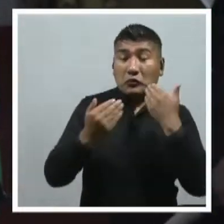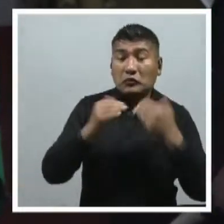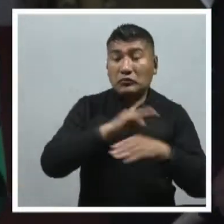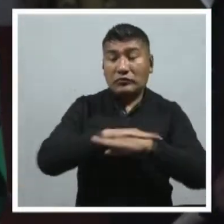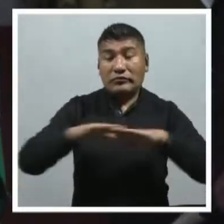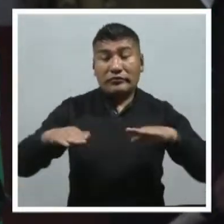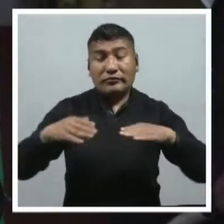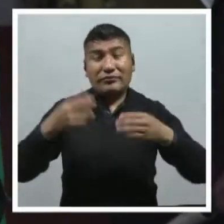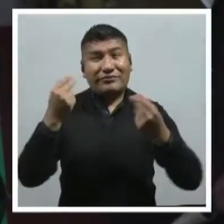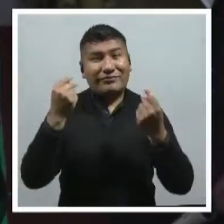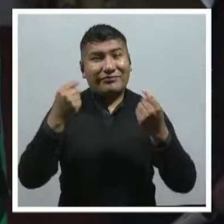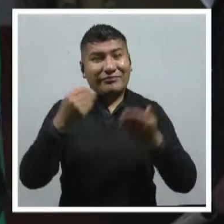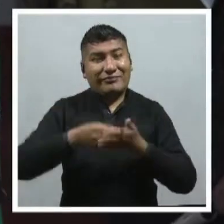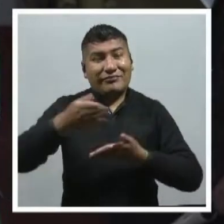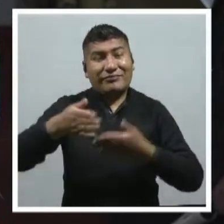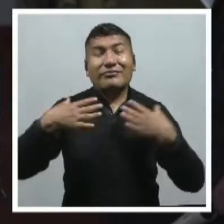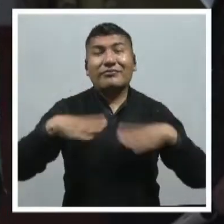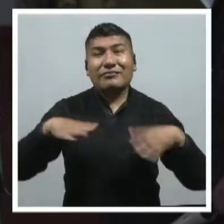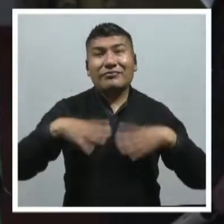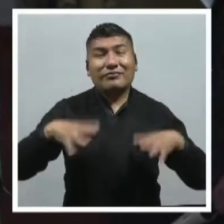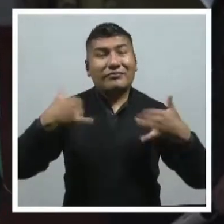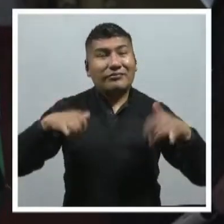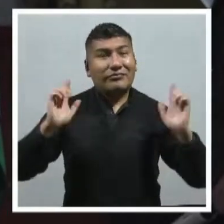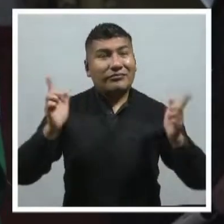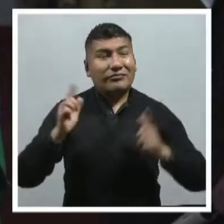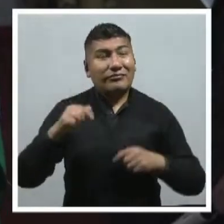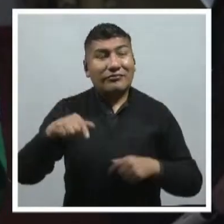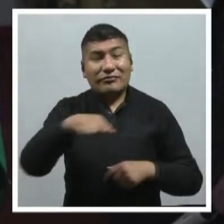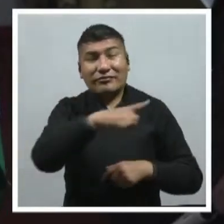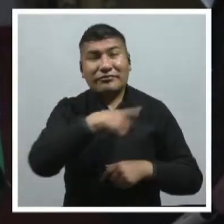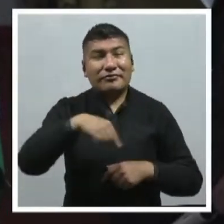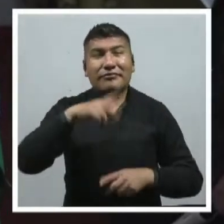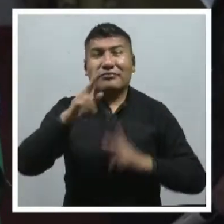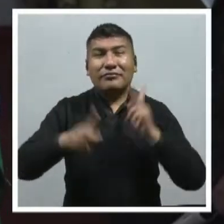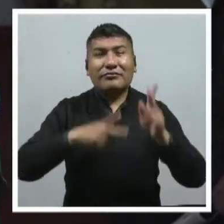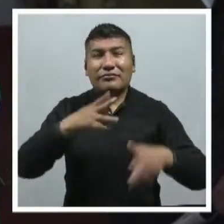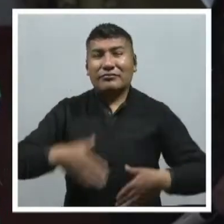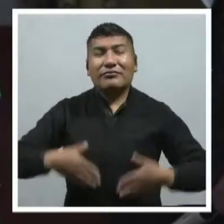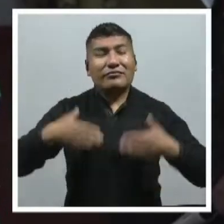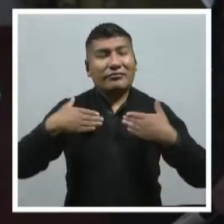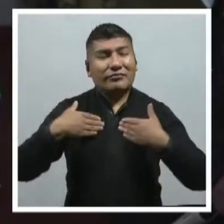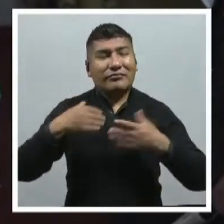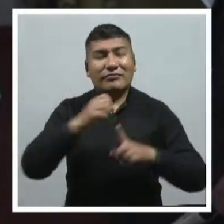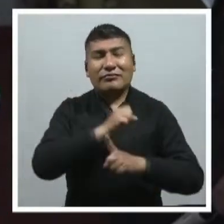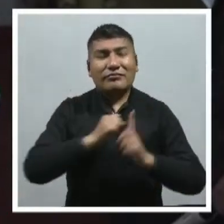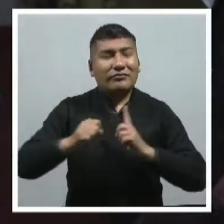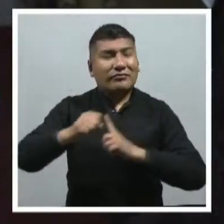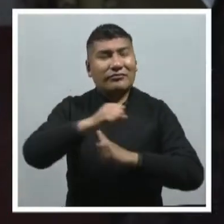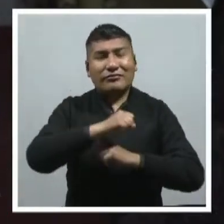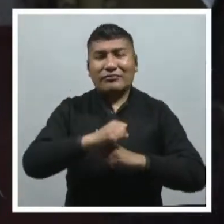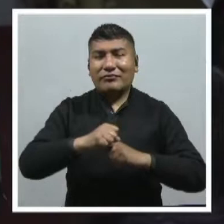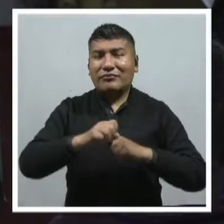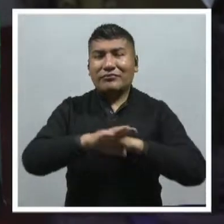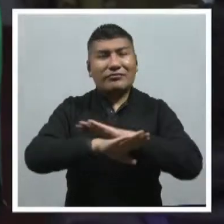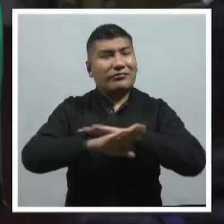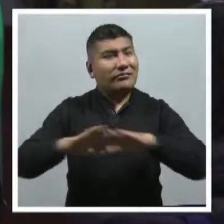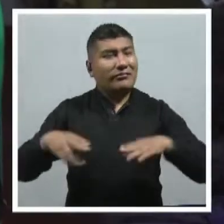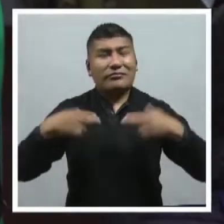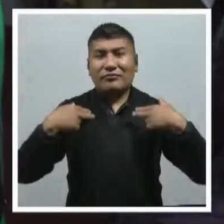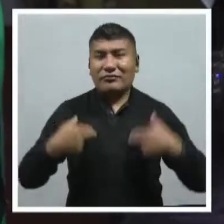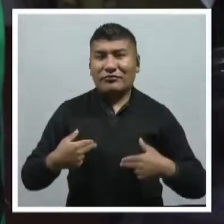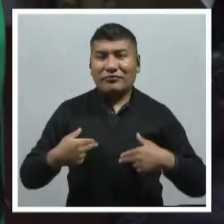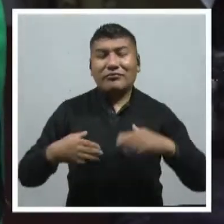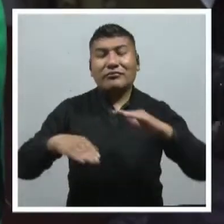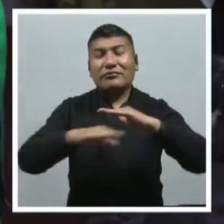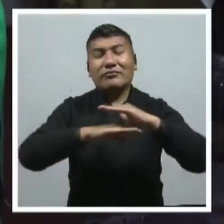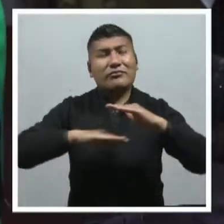vestirse, para divertirse, son personas que viven en condiciones infrahumanas, debajo de